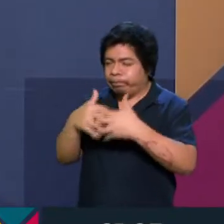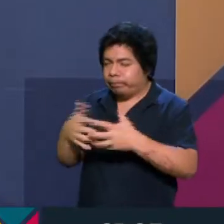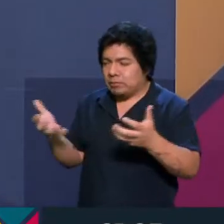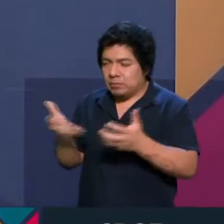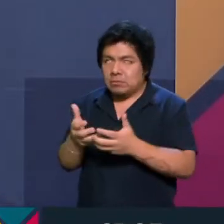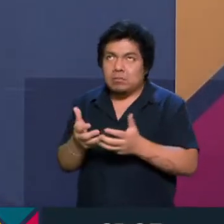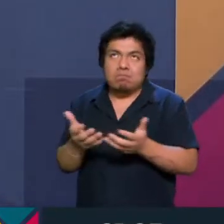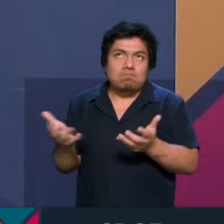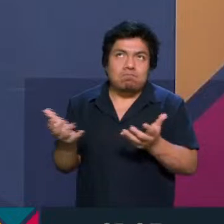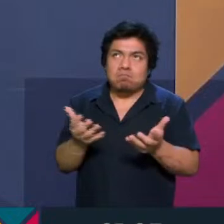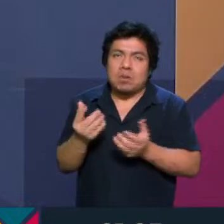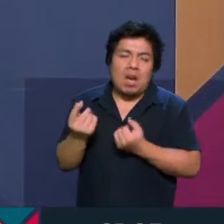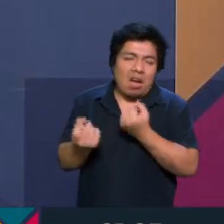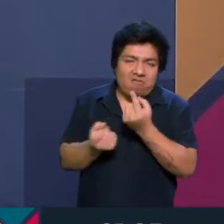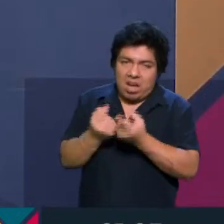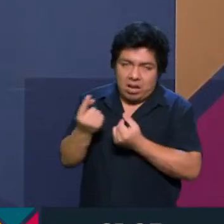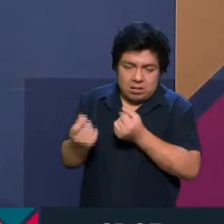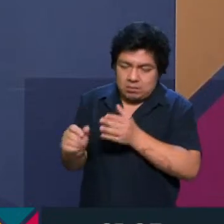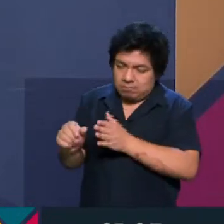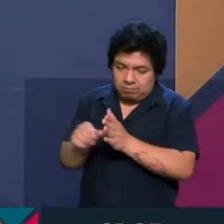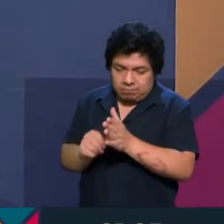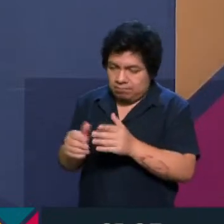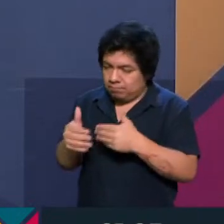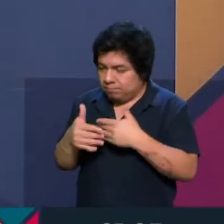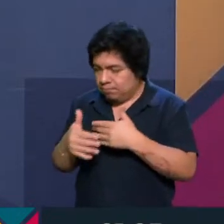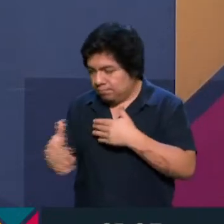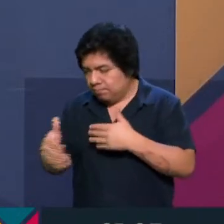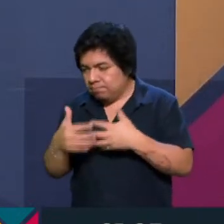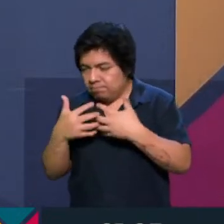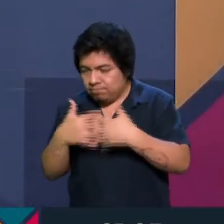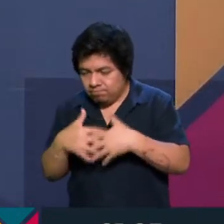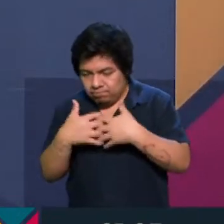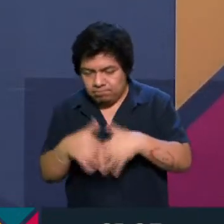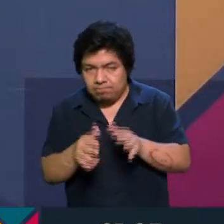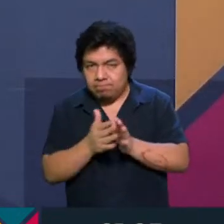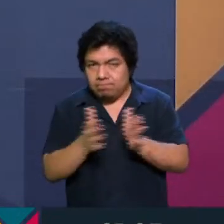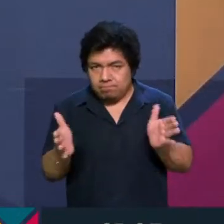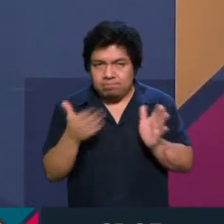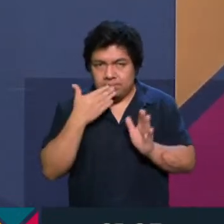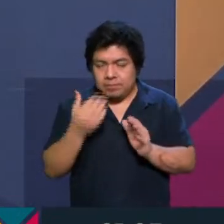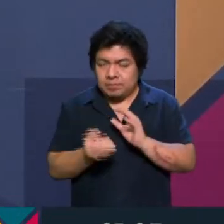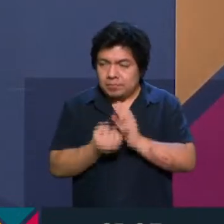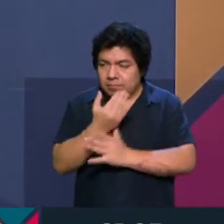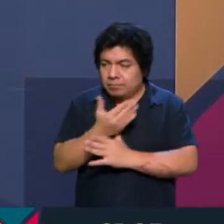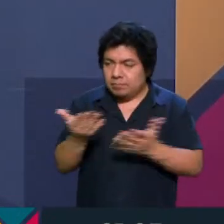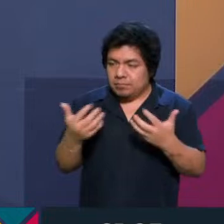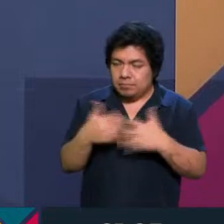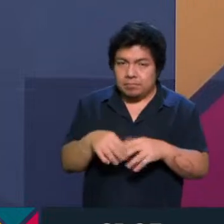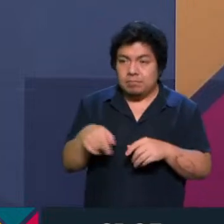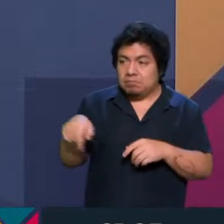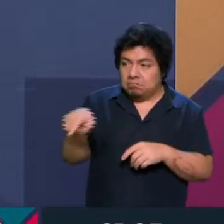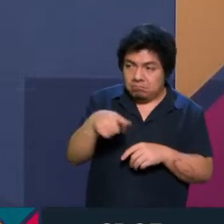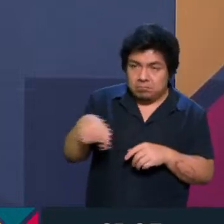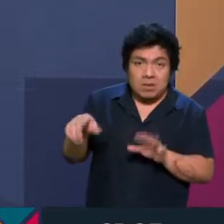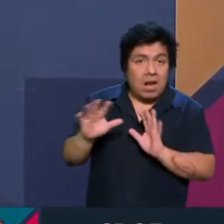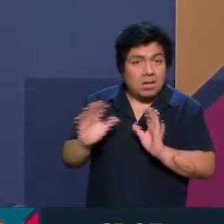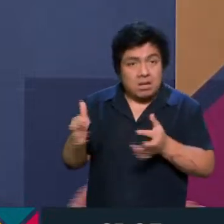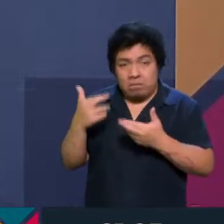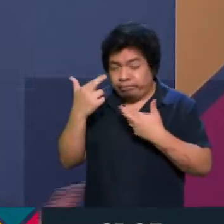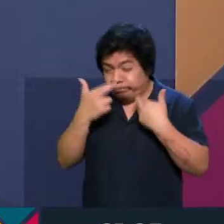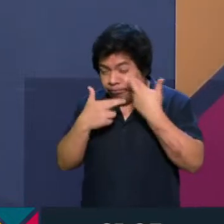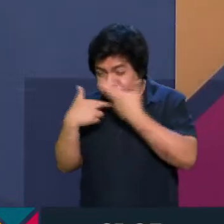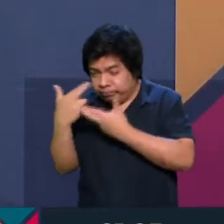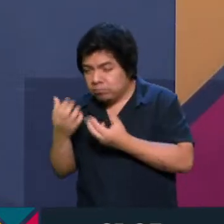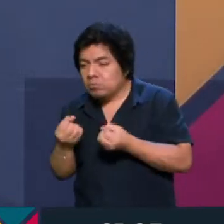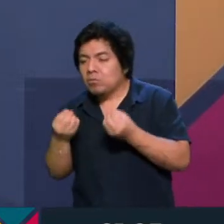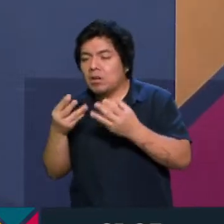hablando todavía de algunos meses en lo que entra en operación ya este nuevo esquema, pero ellos pueden desde ya ir checando